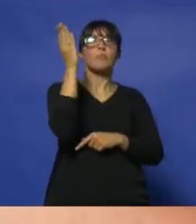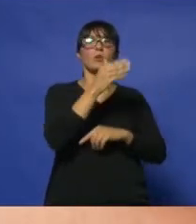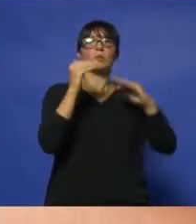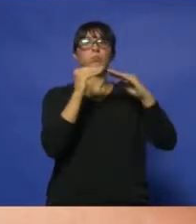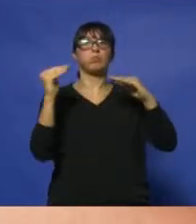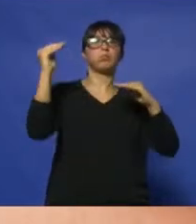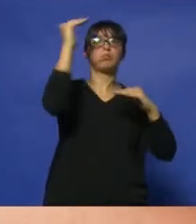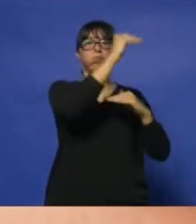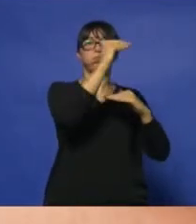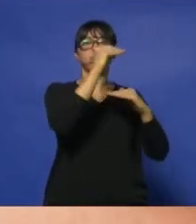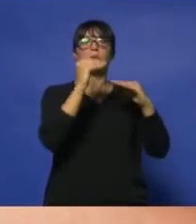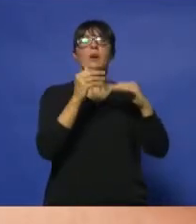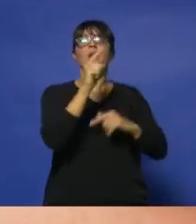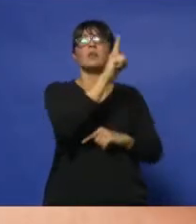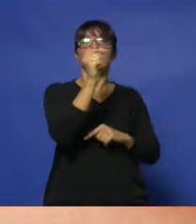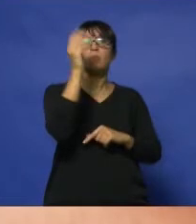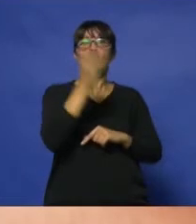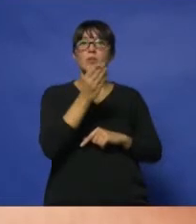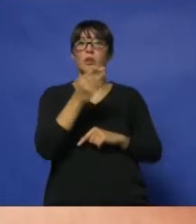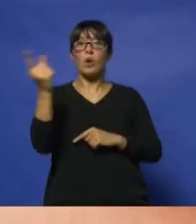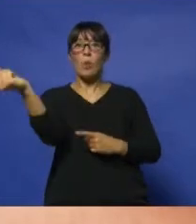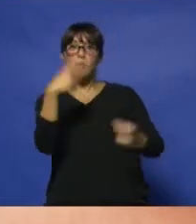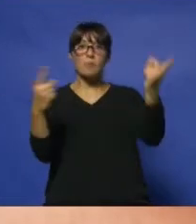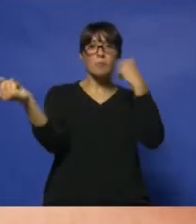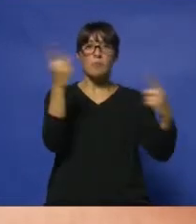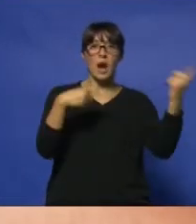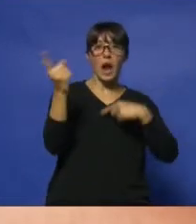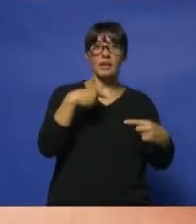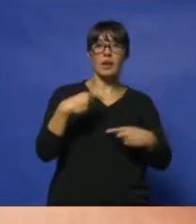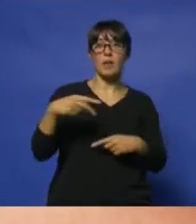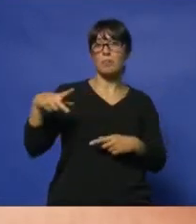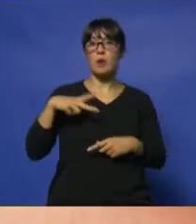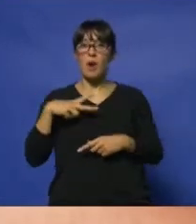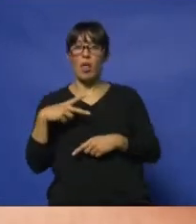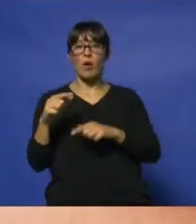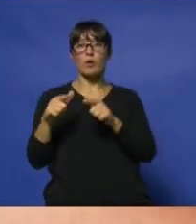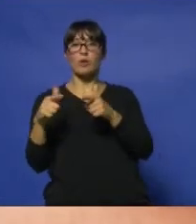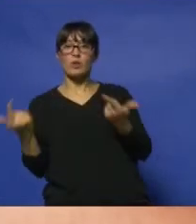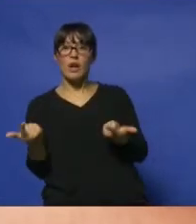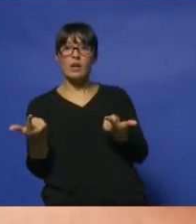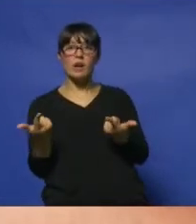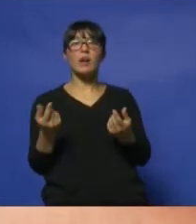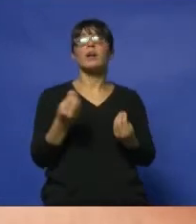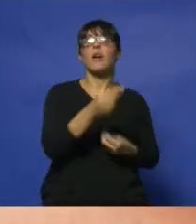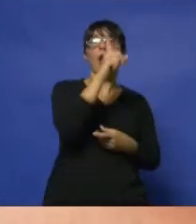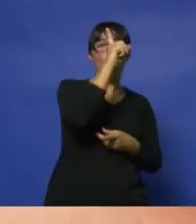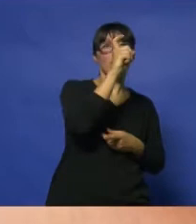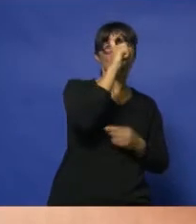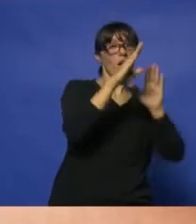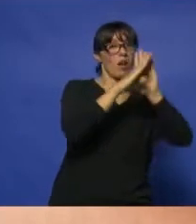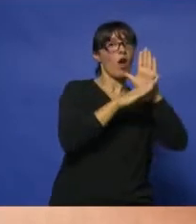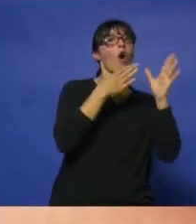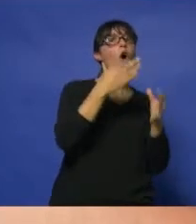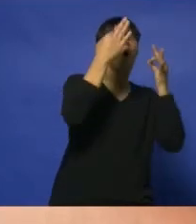llega al hospital y no tiene cobertura médica en lo privado, lo que tiene que hacer el hospital por protocolo y está obligado a